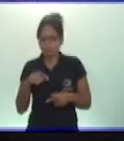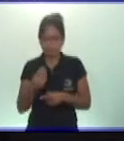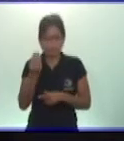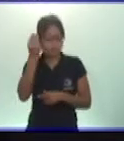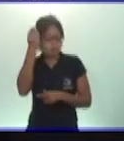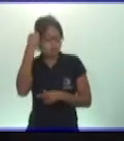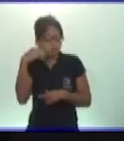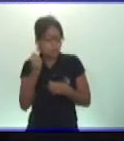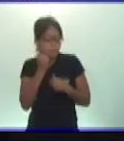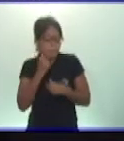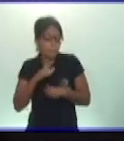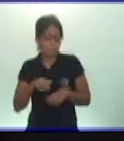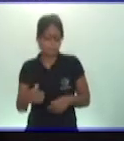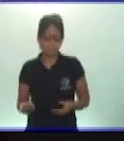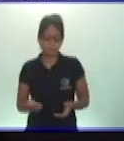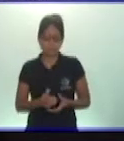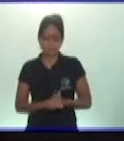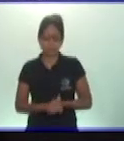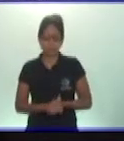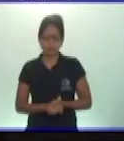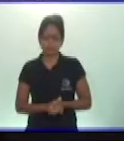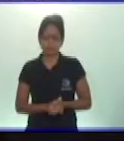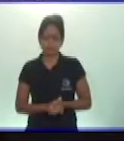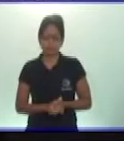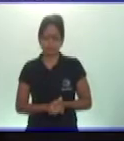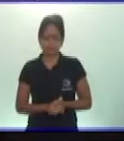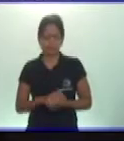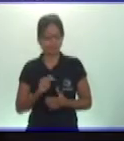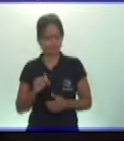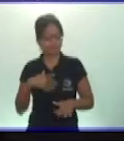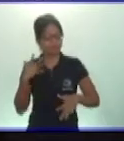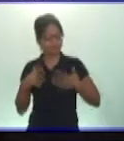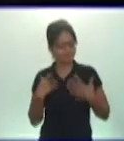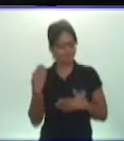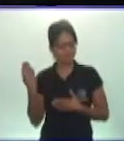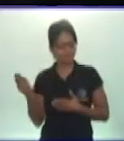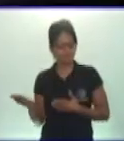en la realización de este Seminario Integrador. Sin más, disfrutemos de este programa.